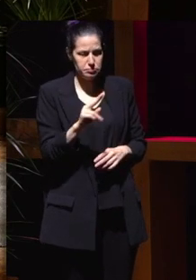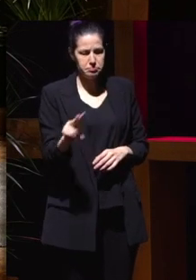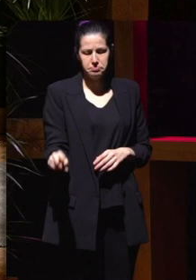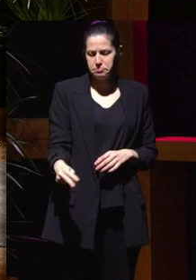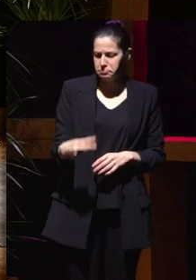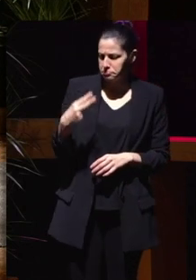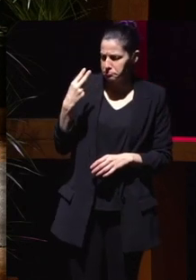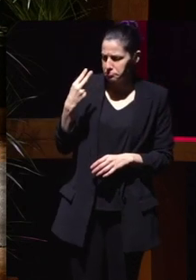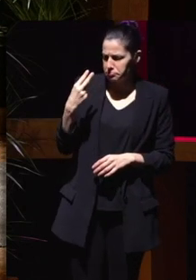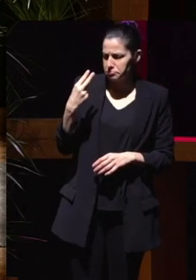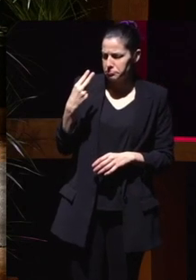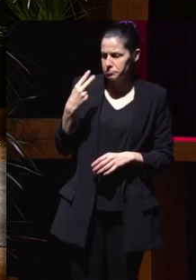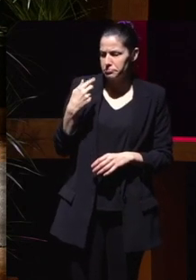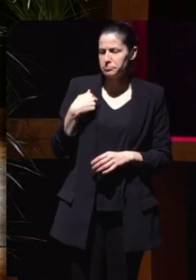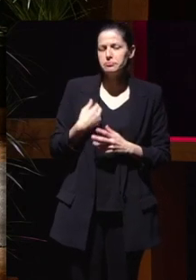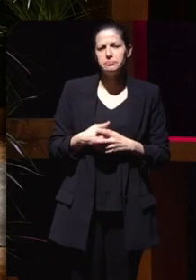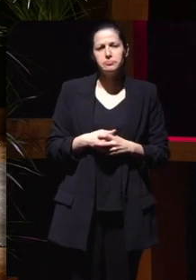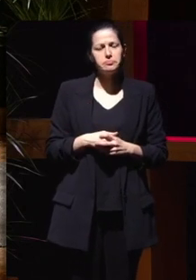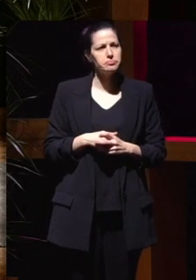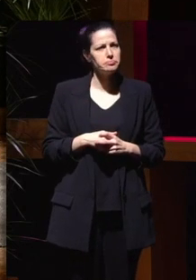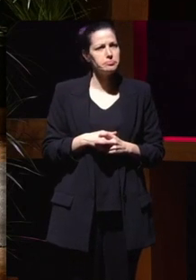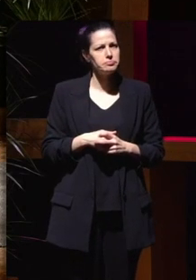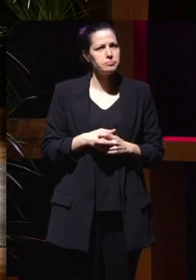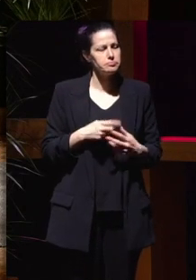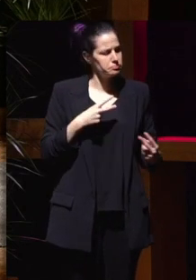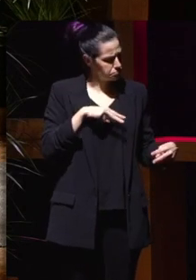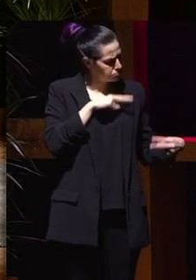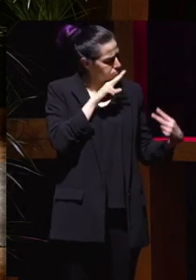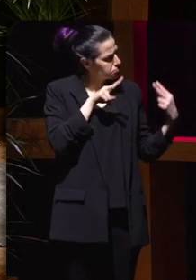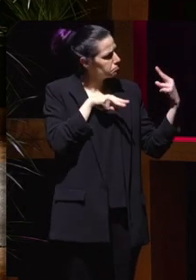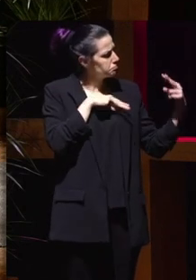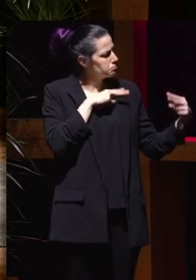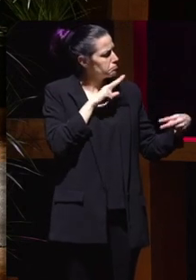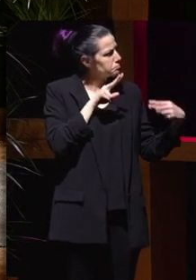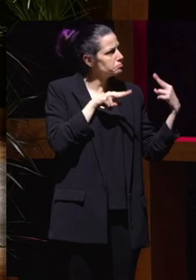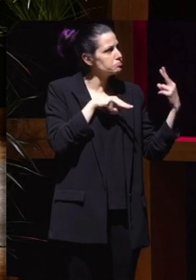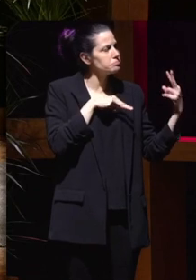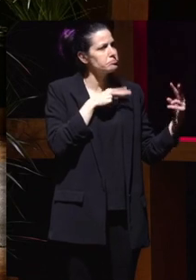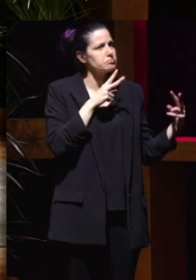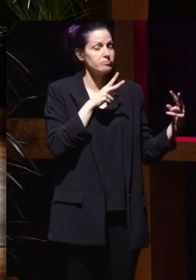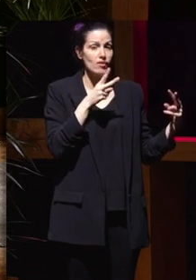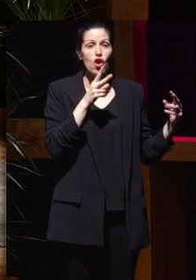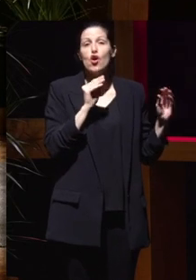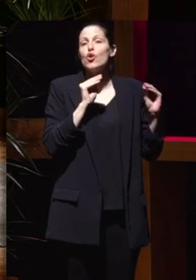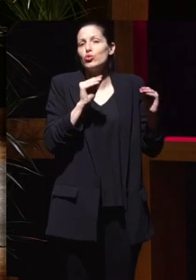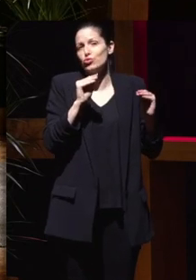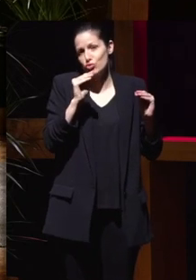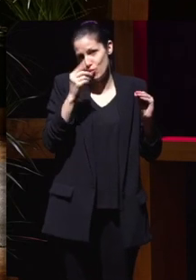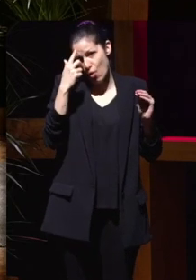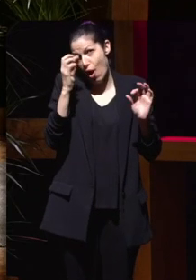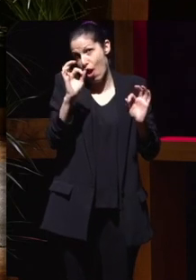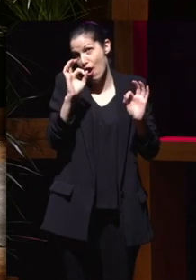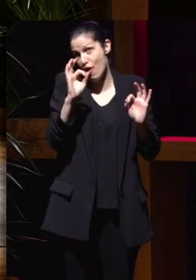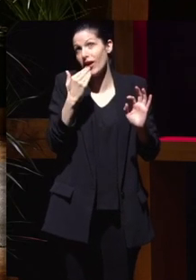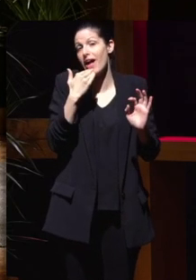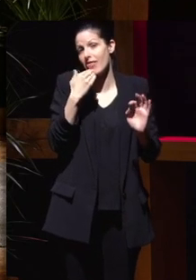y yo claro para mí y yo claro lógica matemática de una cativa